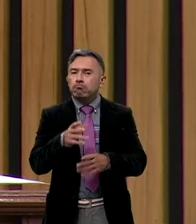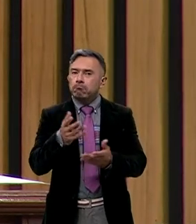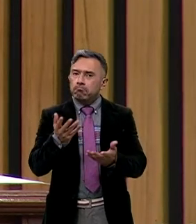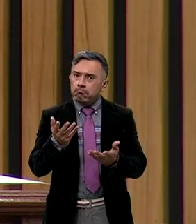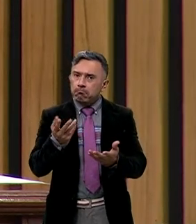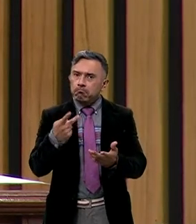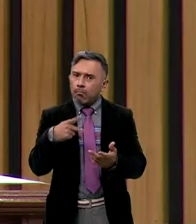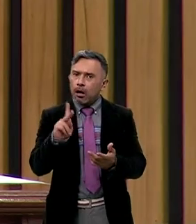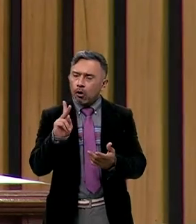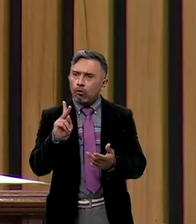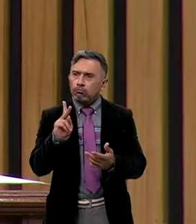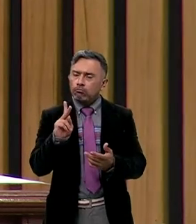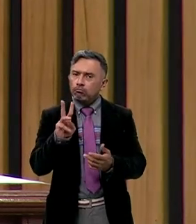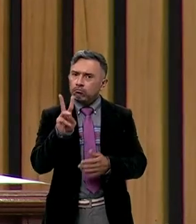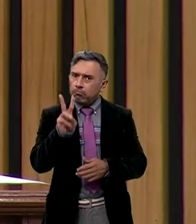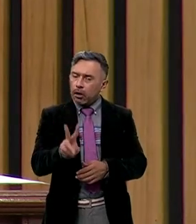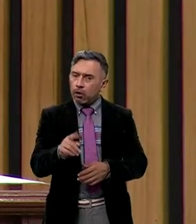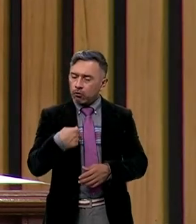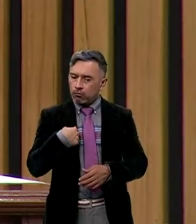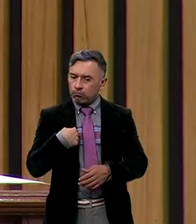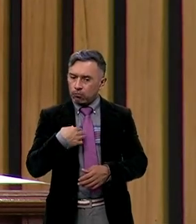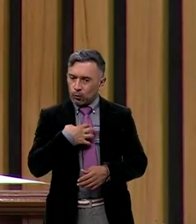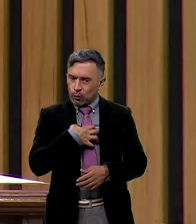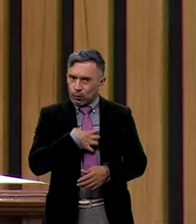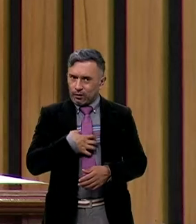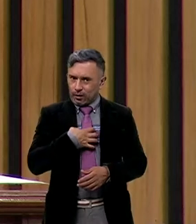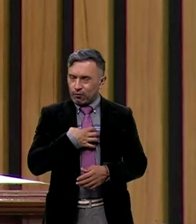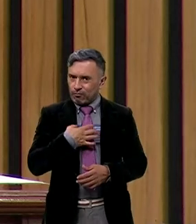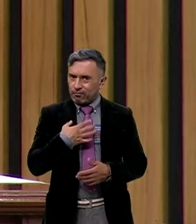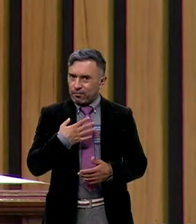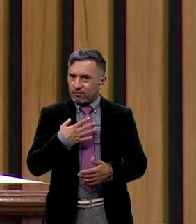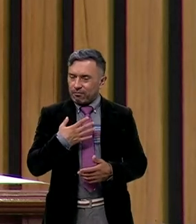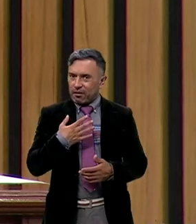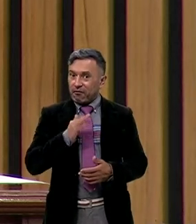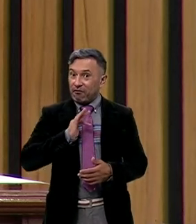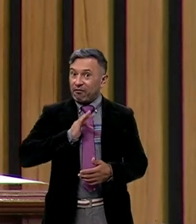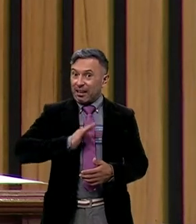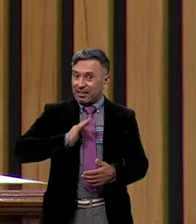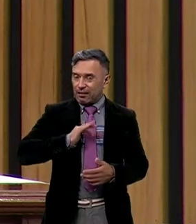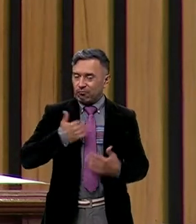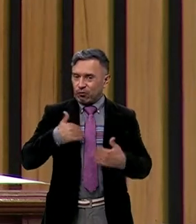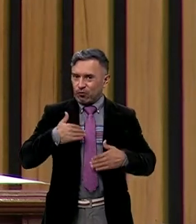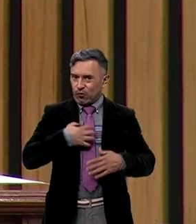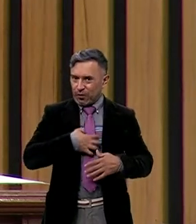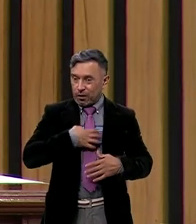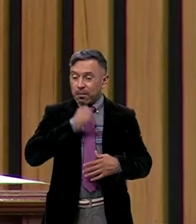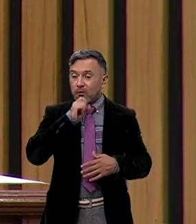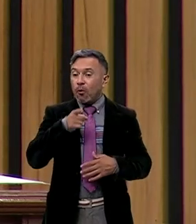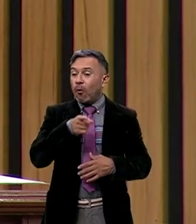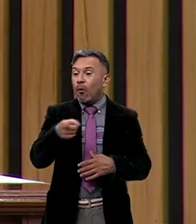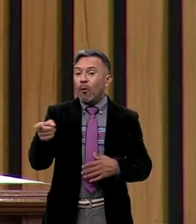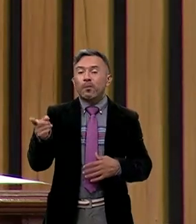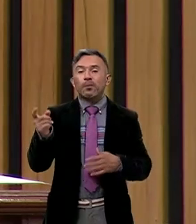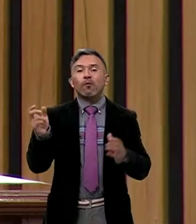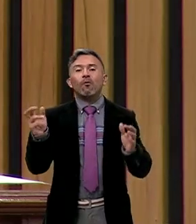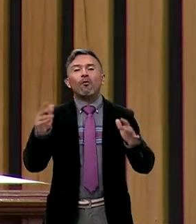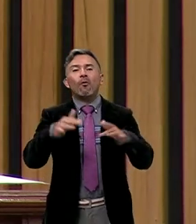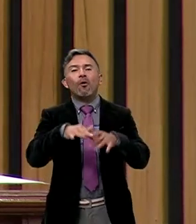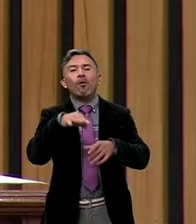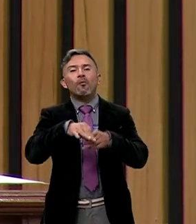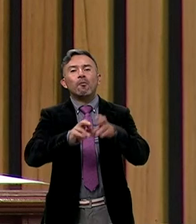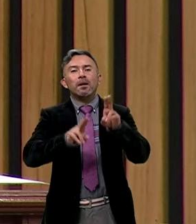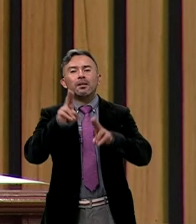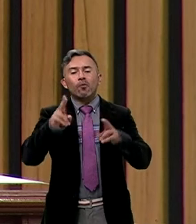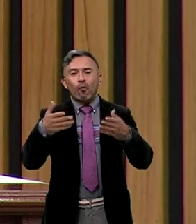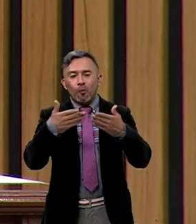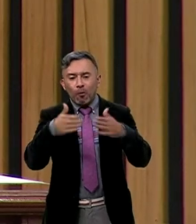pues congratulando me congratulando a quienes han participado en este ejercicio porque hemos inaugurado en